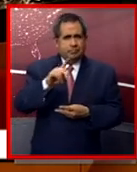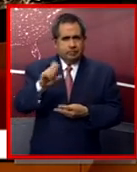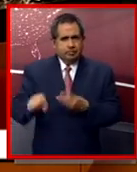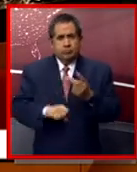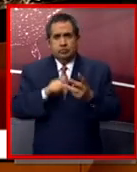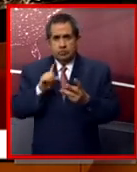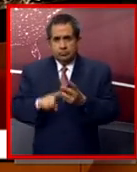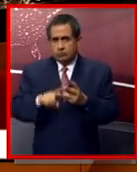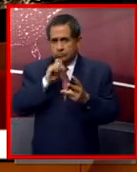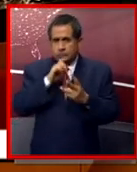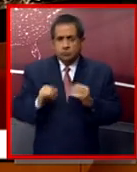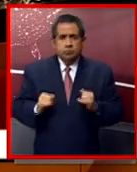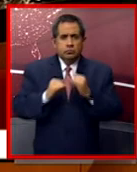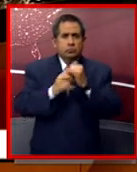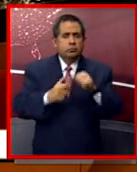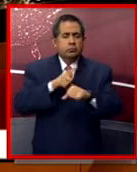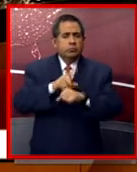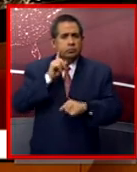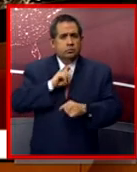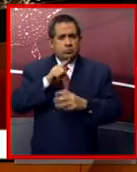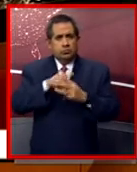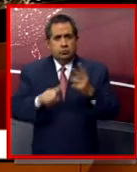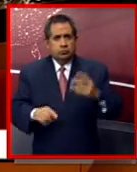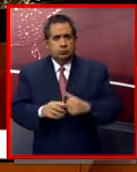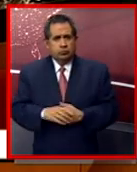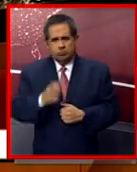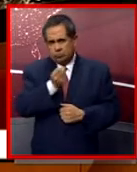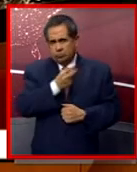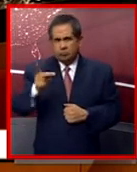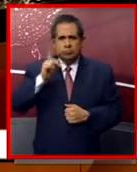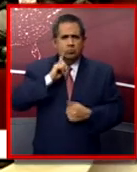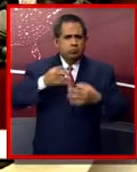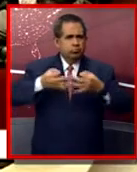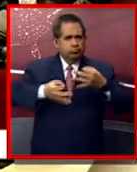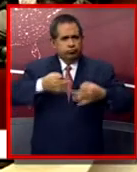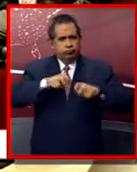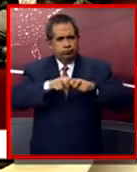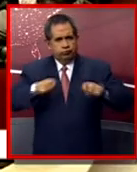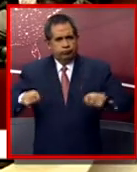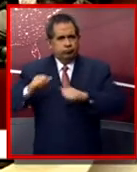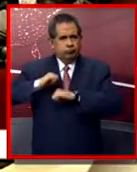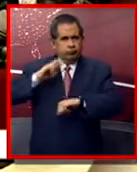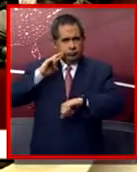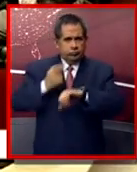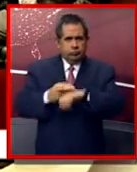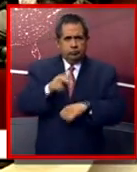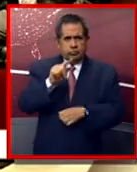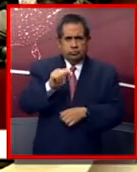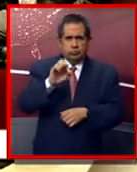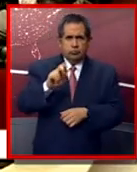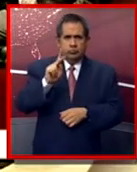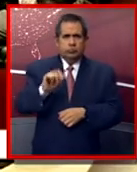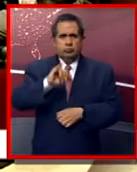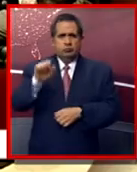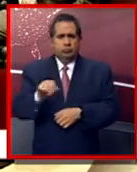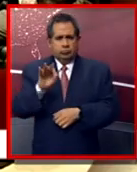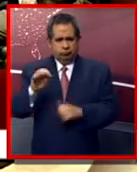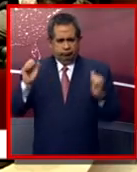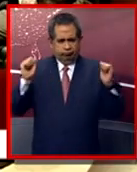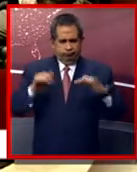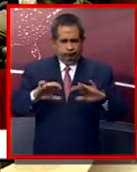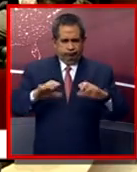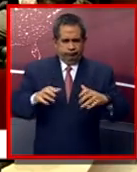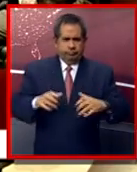Delitos Electorales y del Instituto Nacional de las Mujeres, así como magistradas integrantes del Tribunal Electoral del Poder Judicial de la